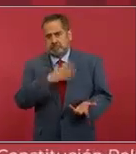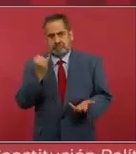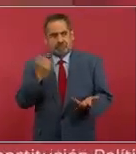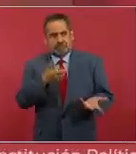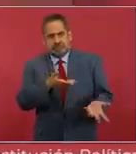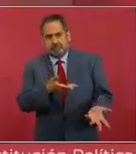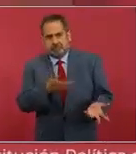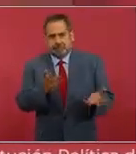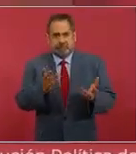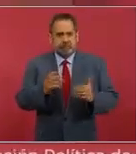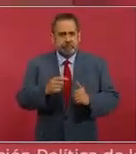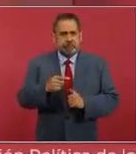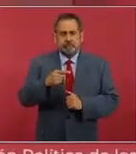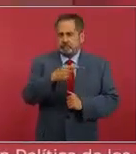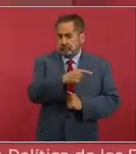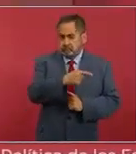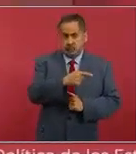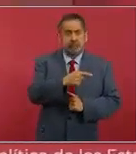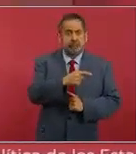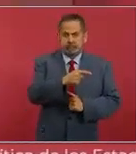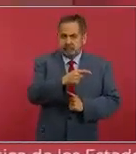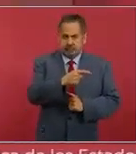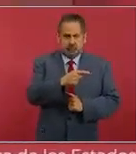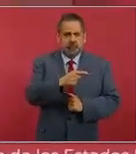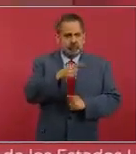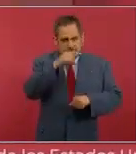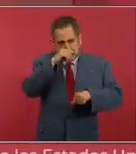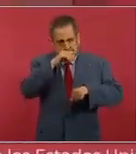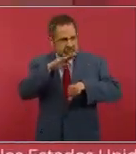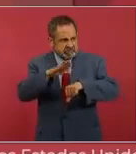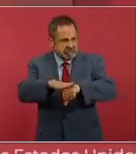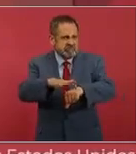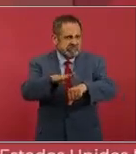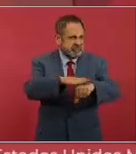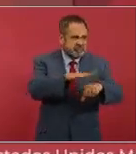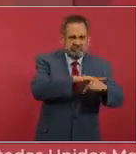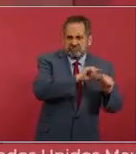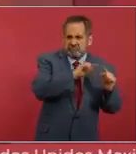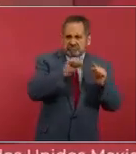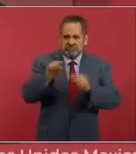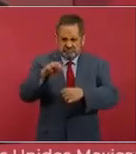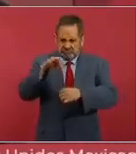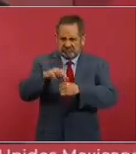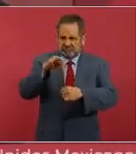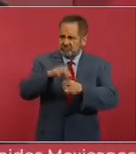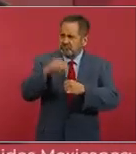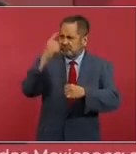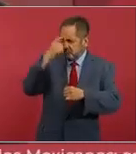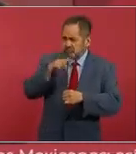que se sí está convocando a que voten en contra mía,